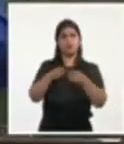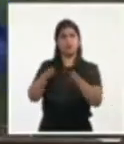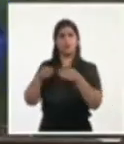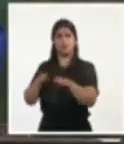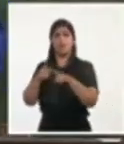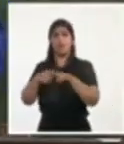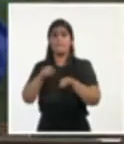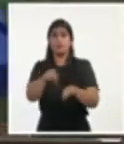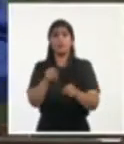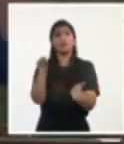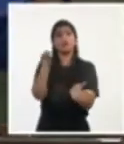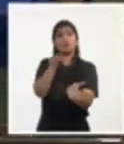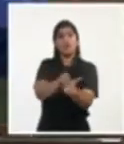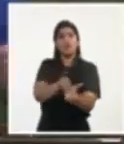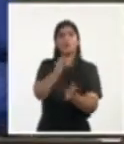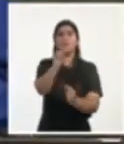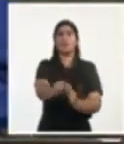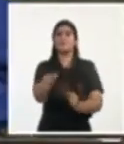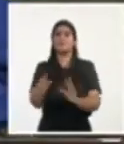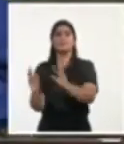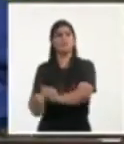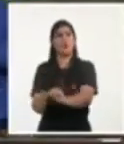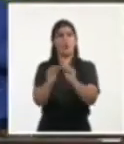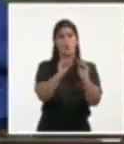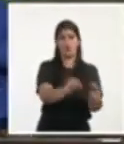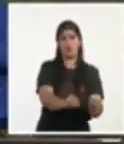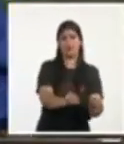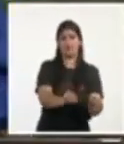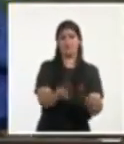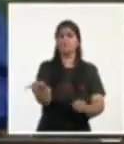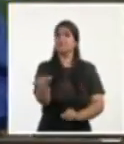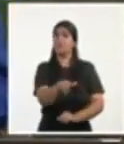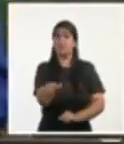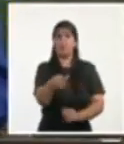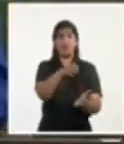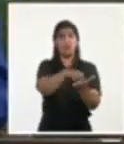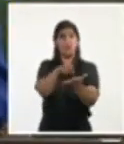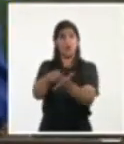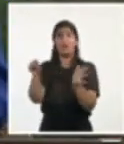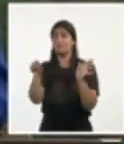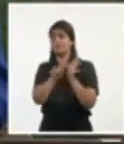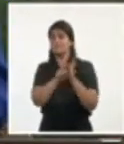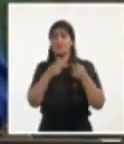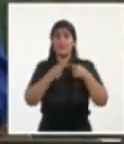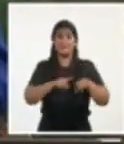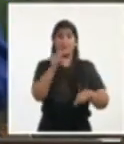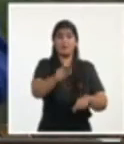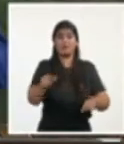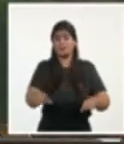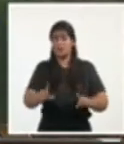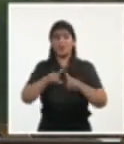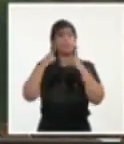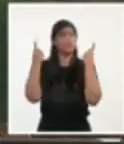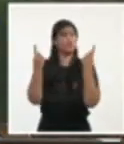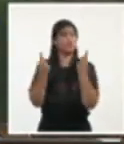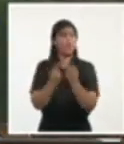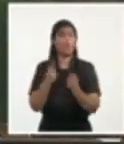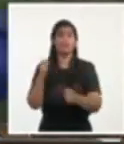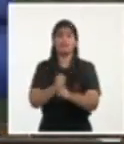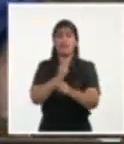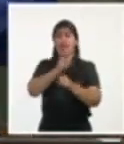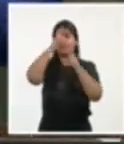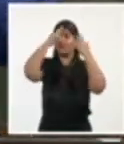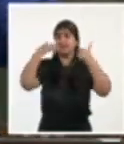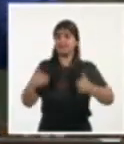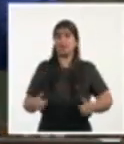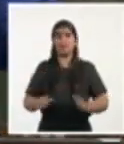de la salud, son finitos la cantidad de centros, pero es finita también el nivel de personal de la salud que tenemos. Y en estos momentos estamos abriendo estos